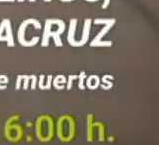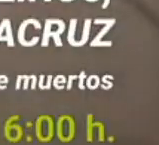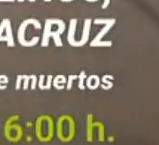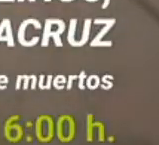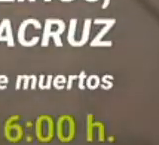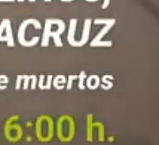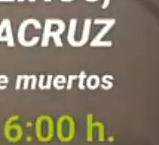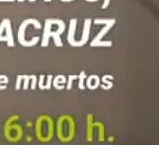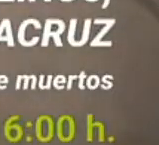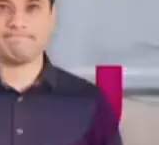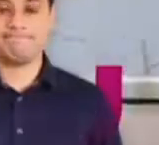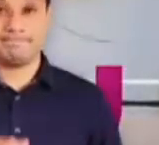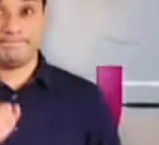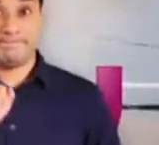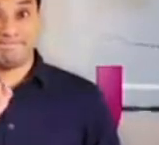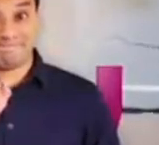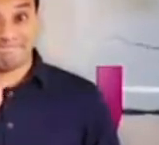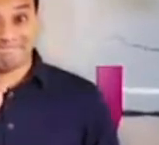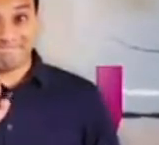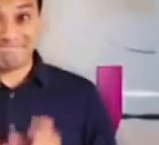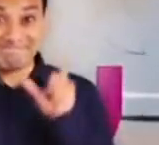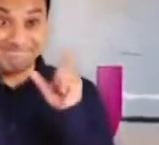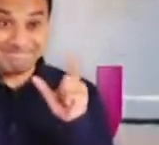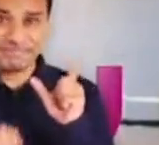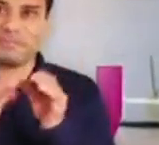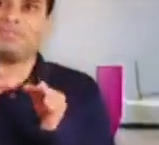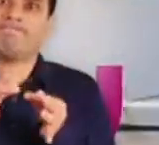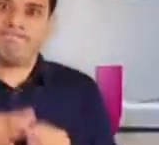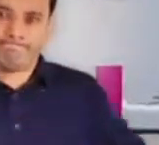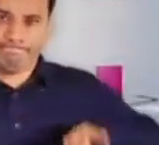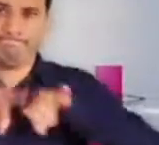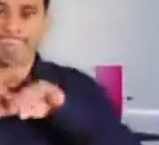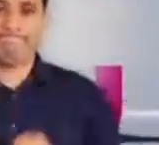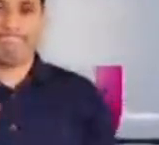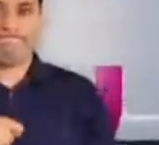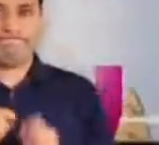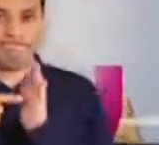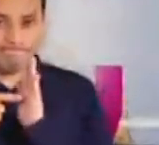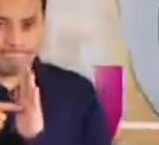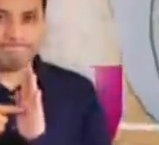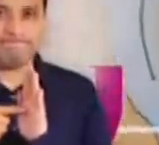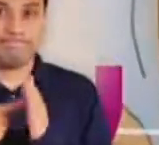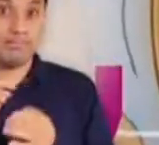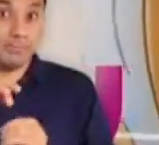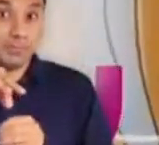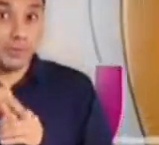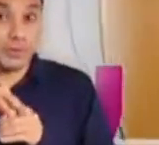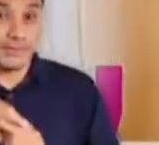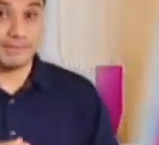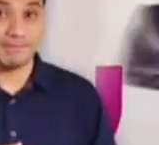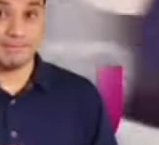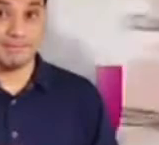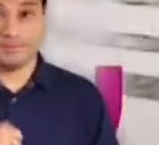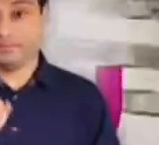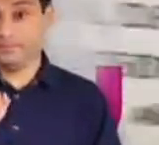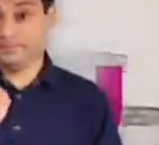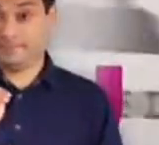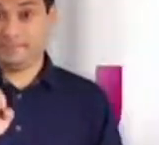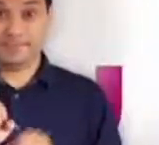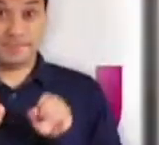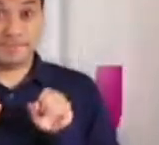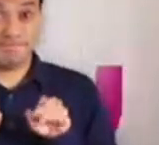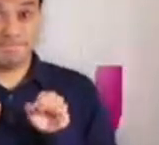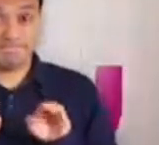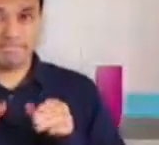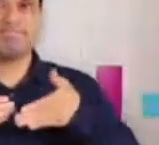partes. Sabemos que tu INE es esencial porque es el instrumento más reconocido y confiable para identificarte y el único para